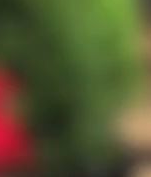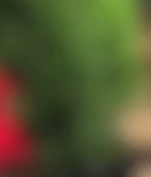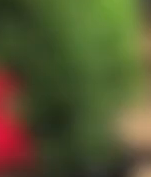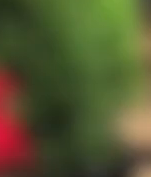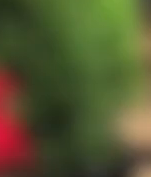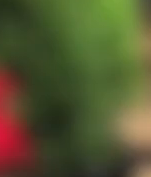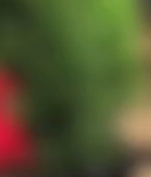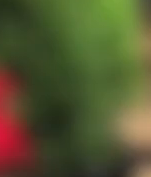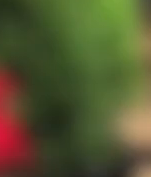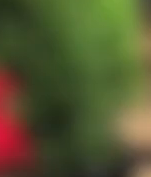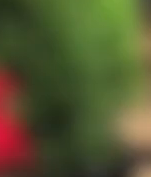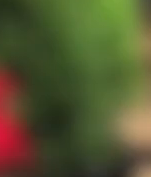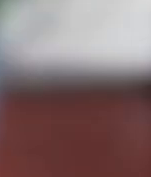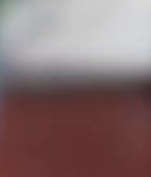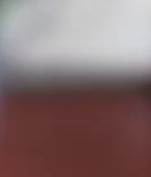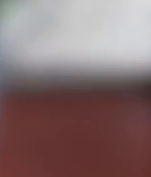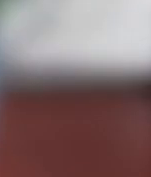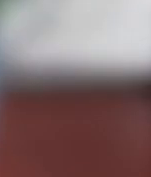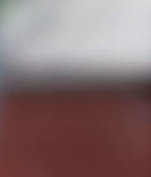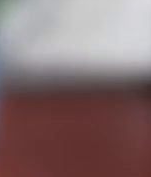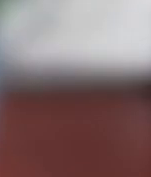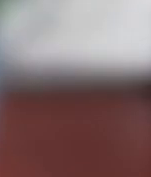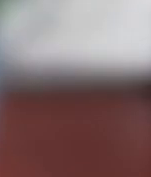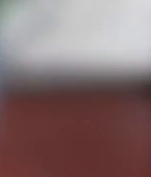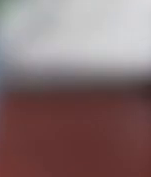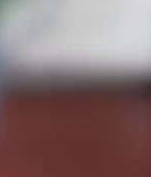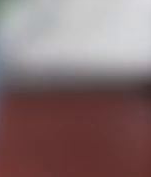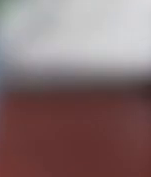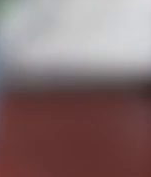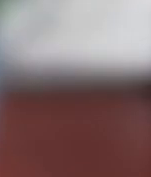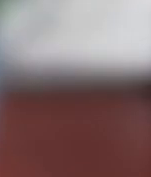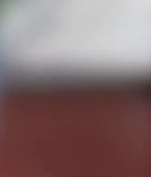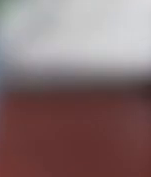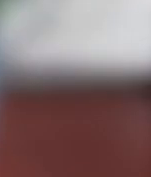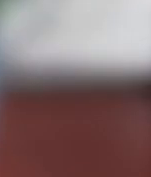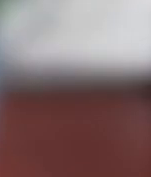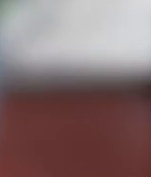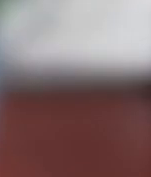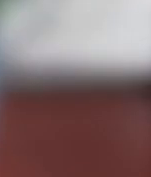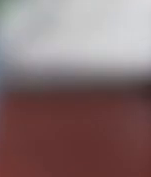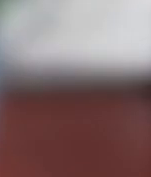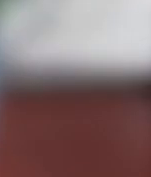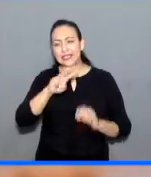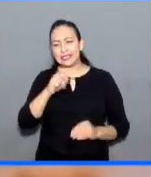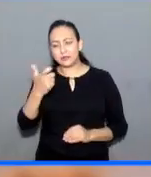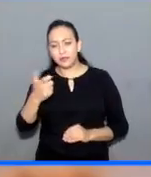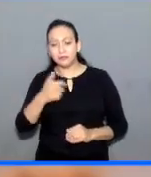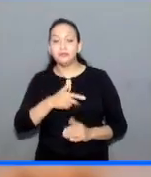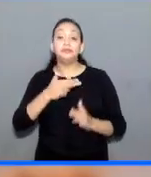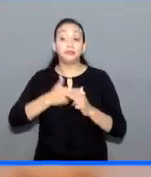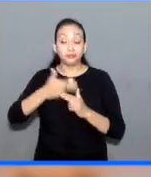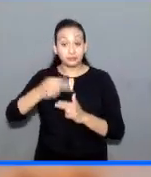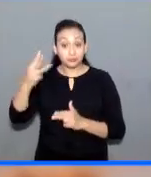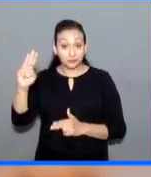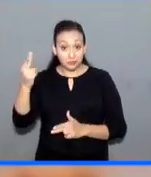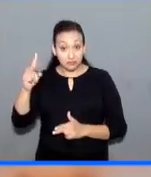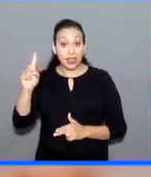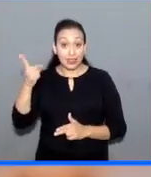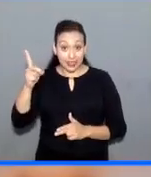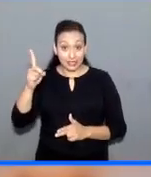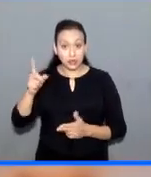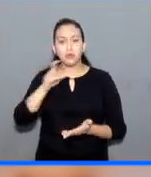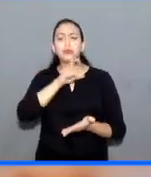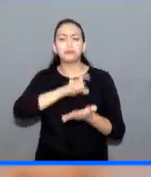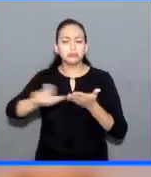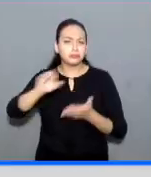Estado de México, con precios que van desde los 1,300 pesos hasta el 13 de diciembre. El público en general podrá adquirir ejemplares de entre